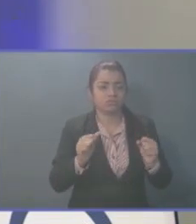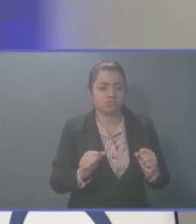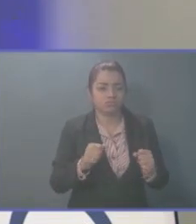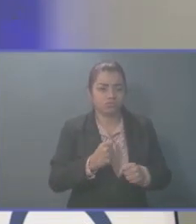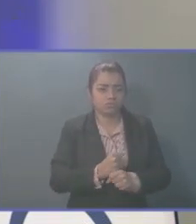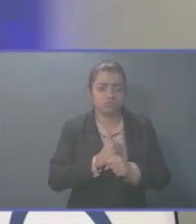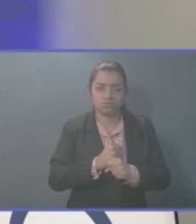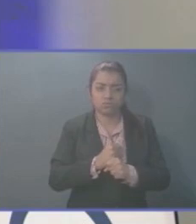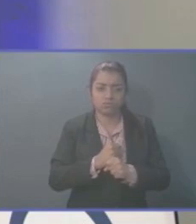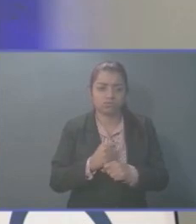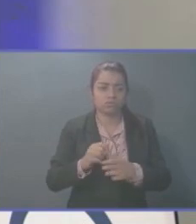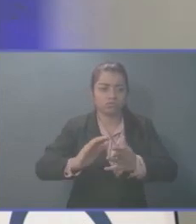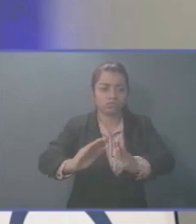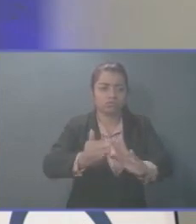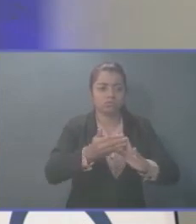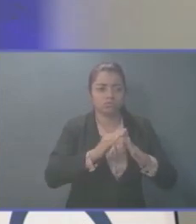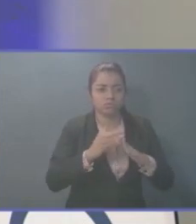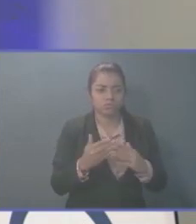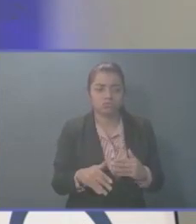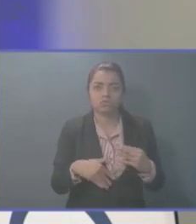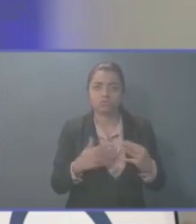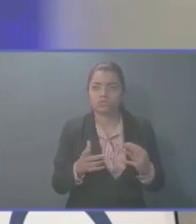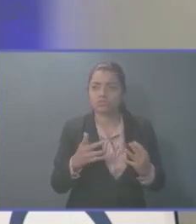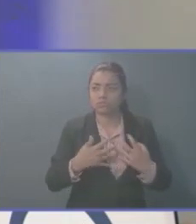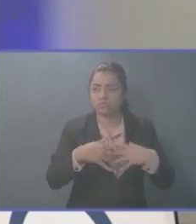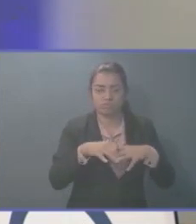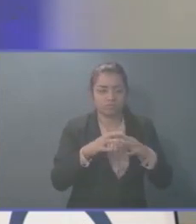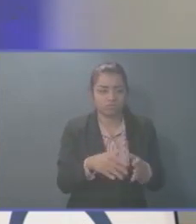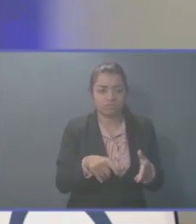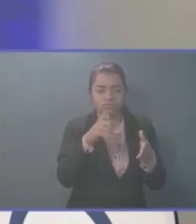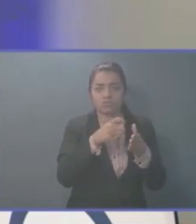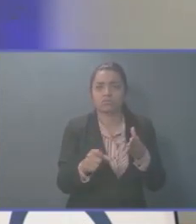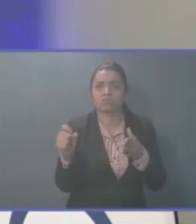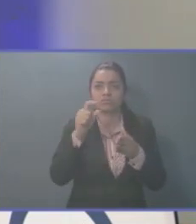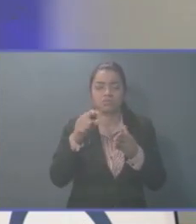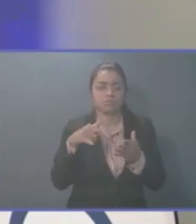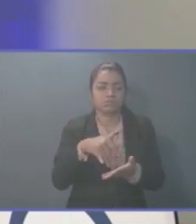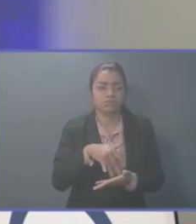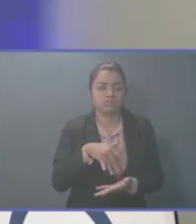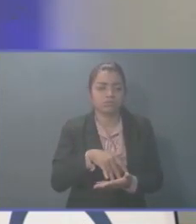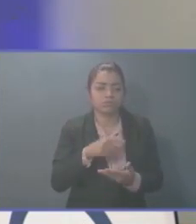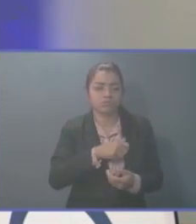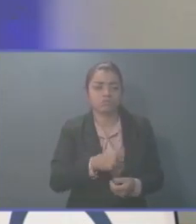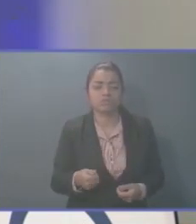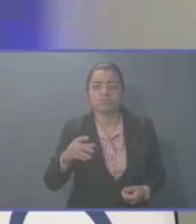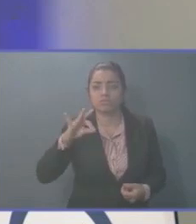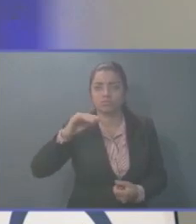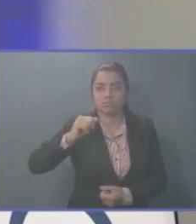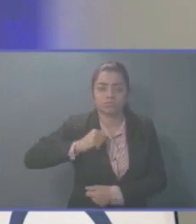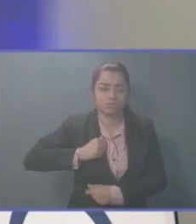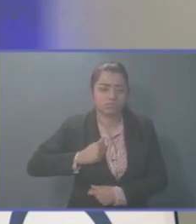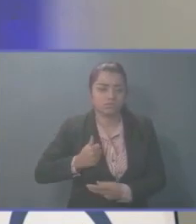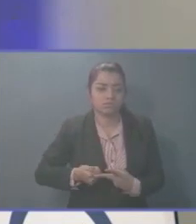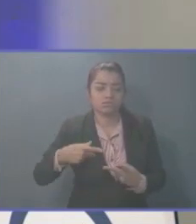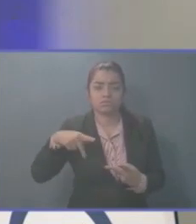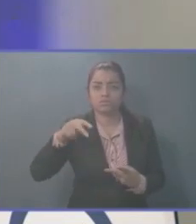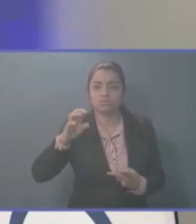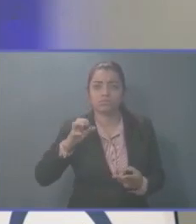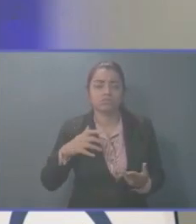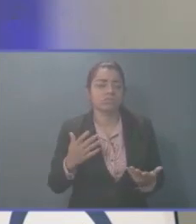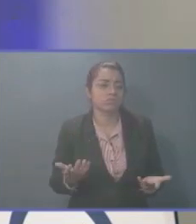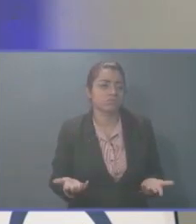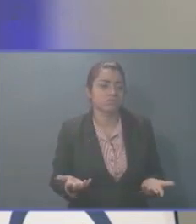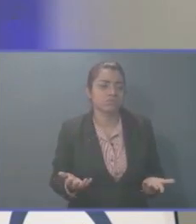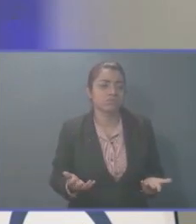ciudadana también se asignaron fondos para el fortalecimiento institucional, tanto a la policía, a la Fuerza Armada, a la misma Fiscalía General de la